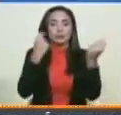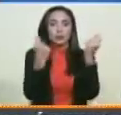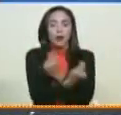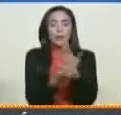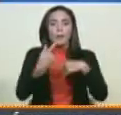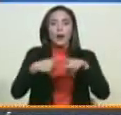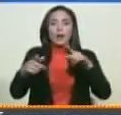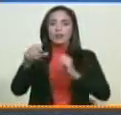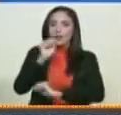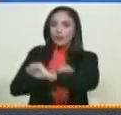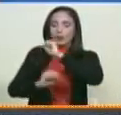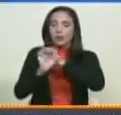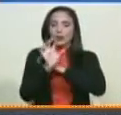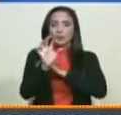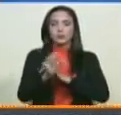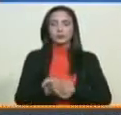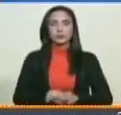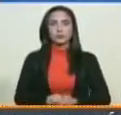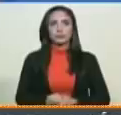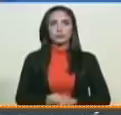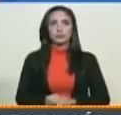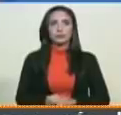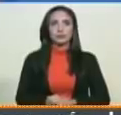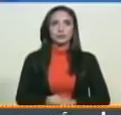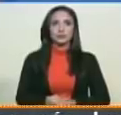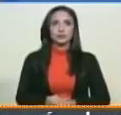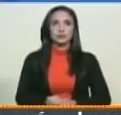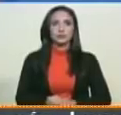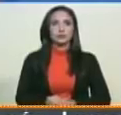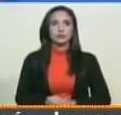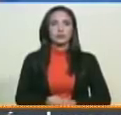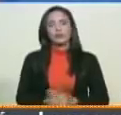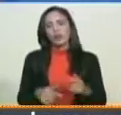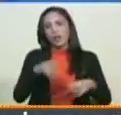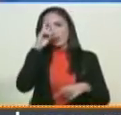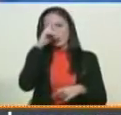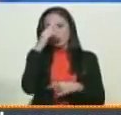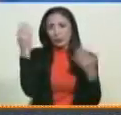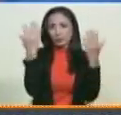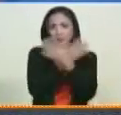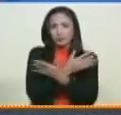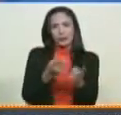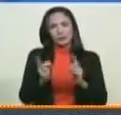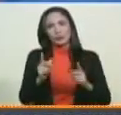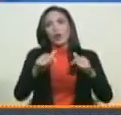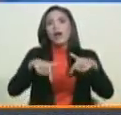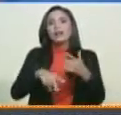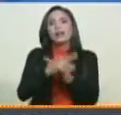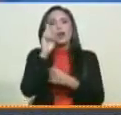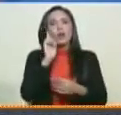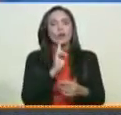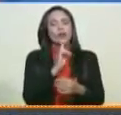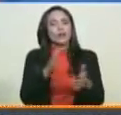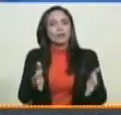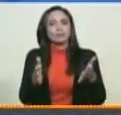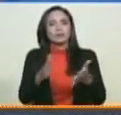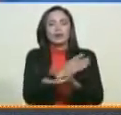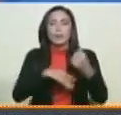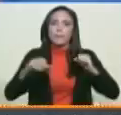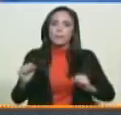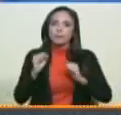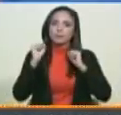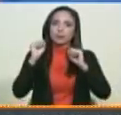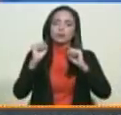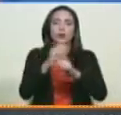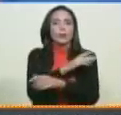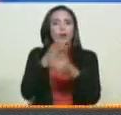luchas. Y donde no tenemos la menor duda que el bolivarianismo triunfará, porque así